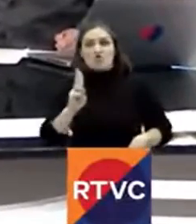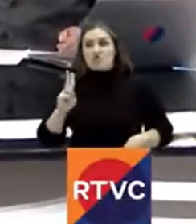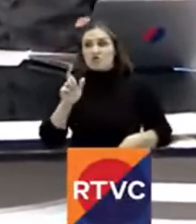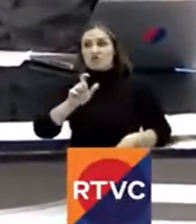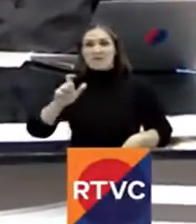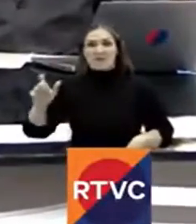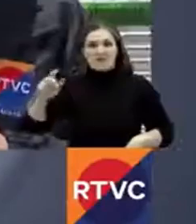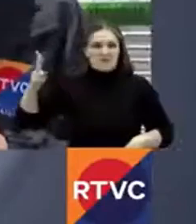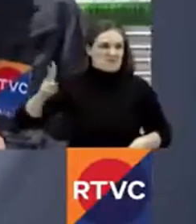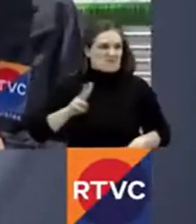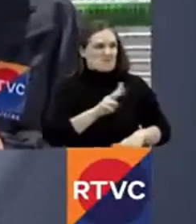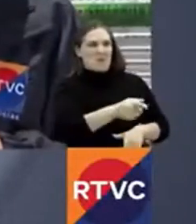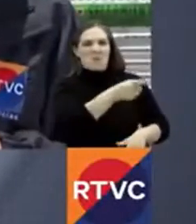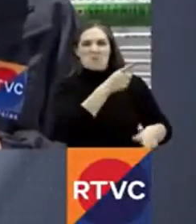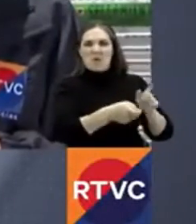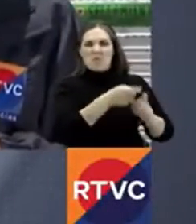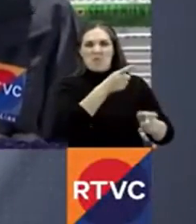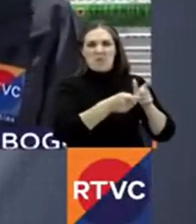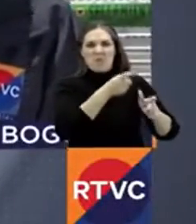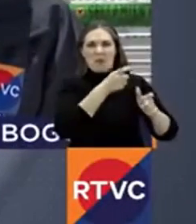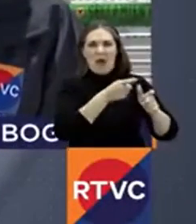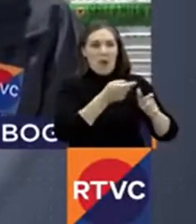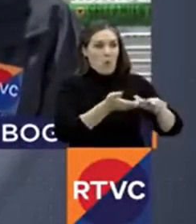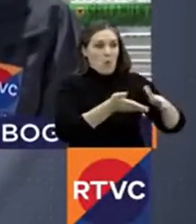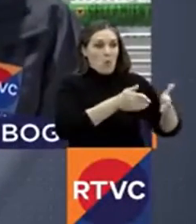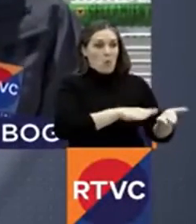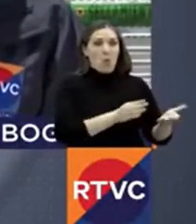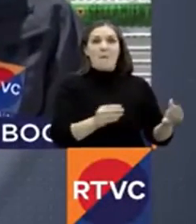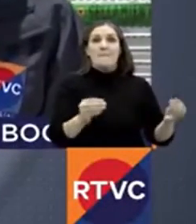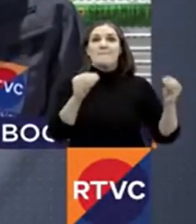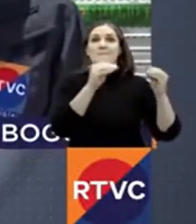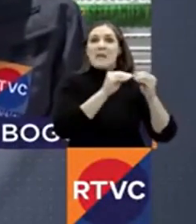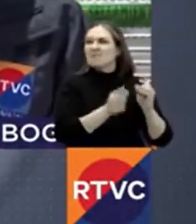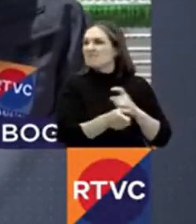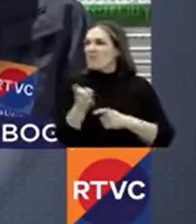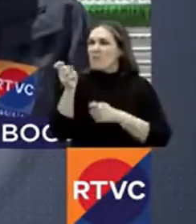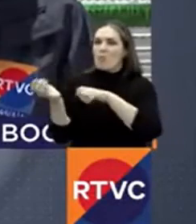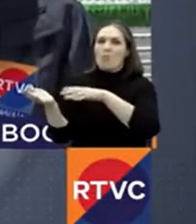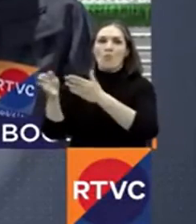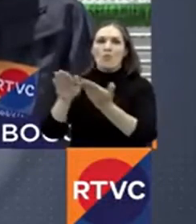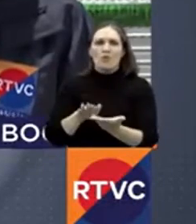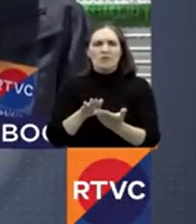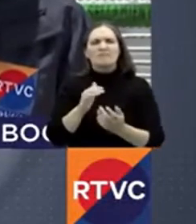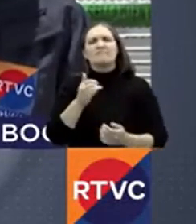fueron abatidos. Katy Sánchez, buenas tardes. ¿Quién era el uniformado víctima en este caso? La escuchamos.